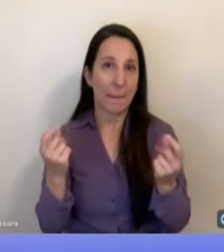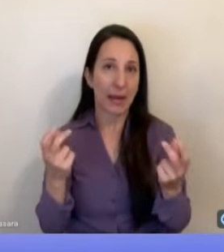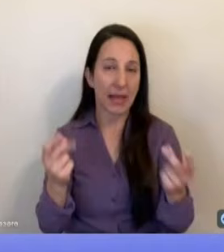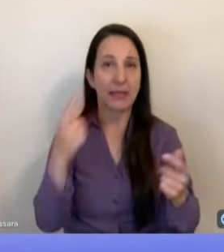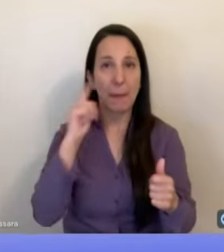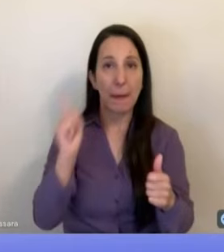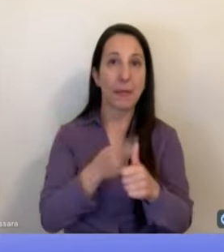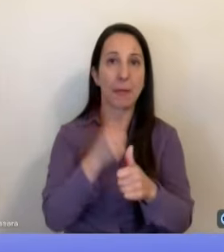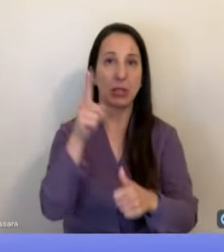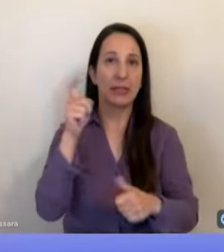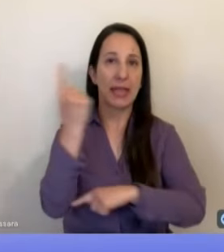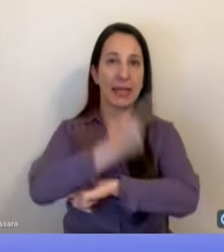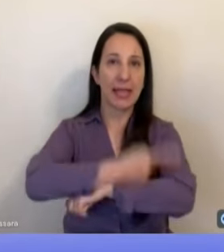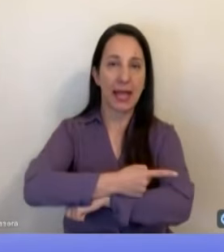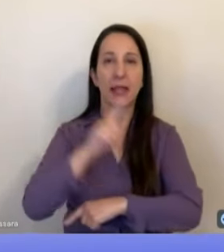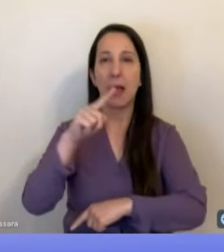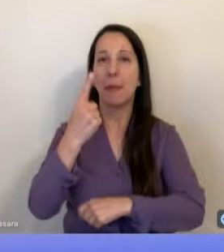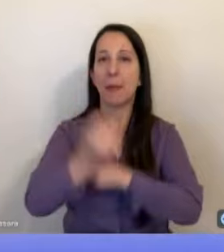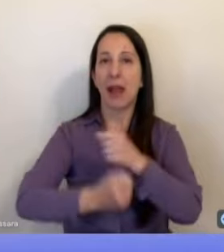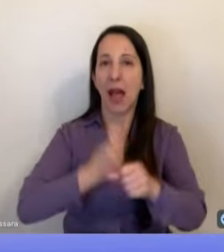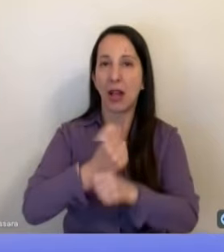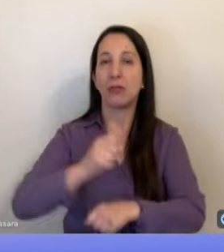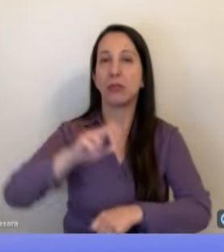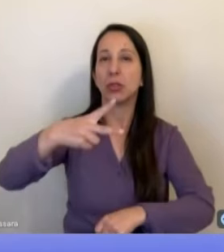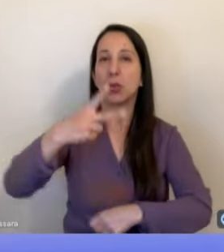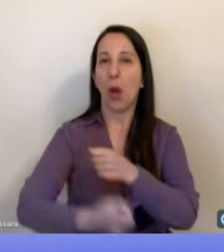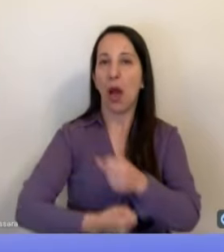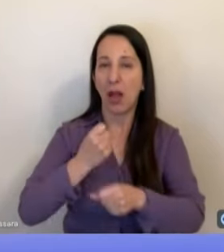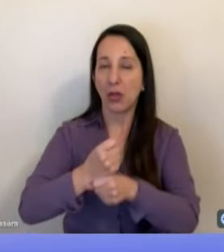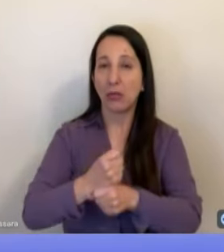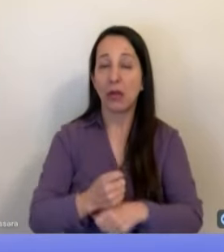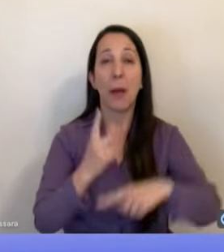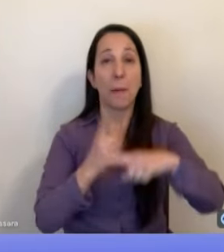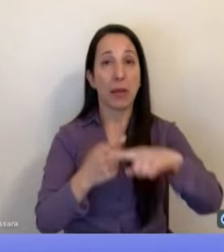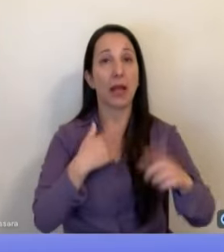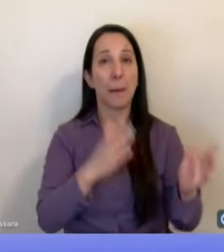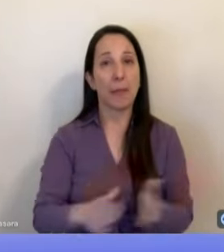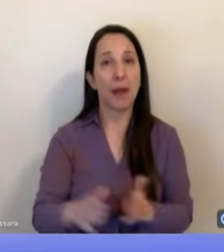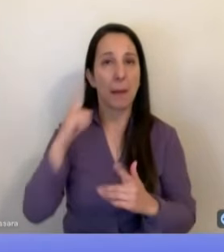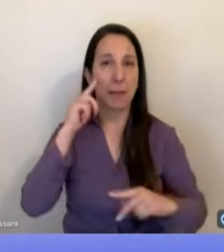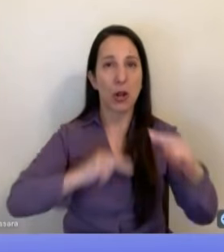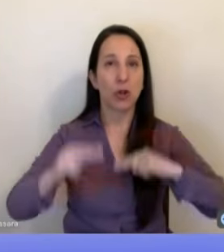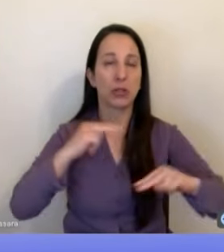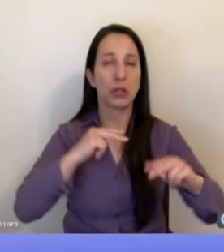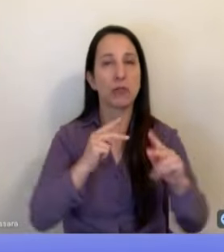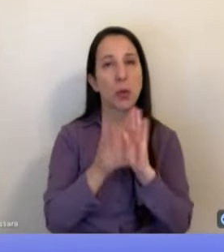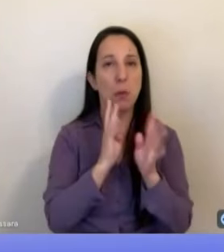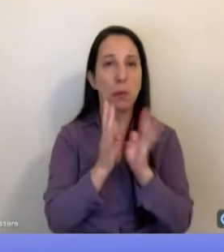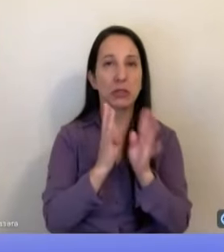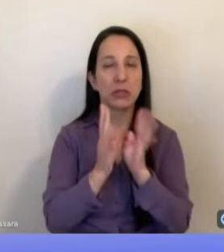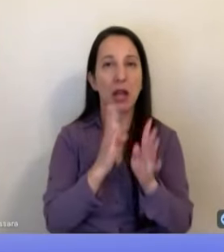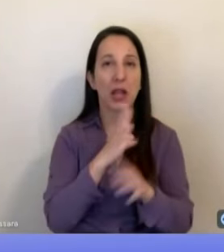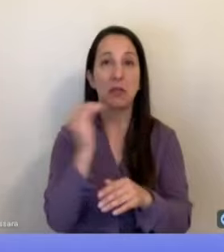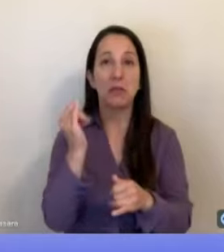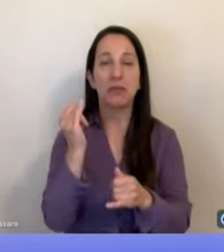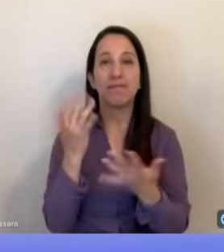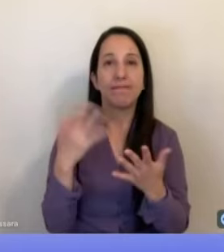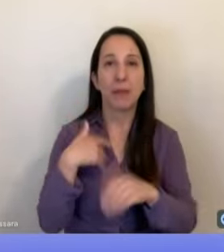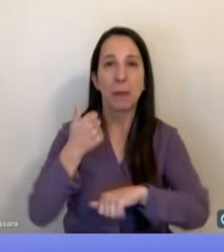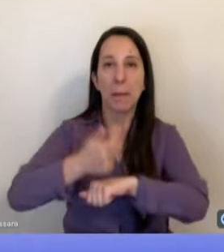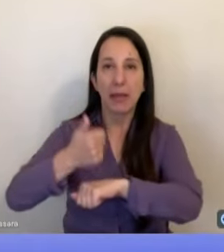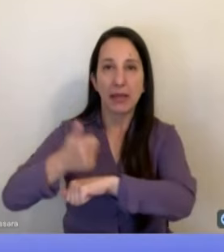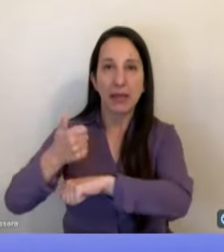para el primer año y el segundo año, y tenemos planes para negociar, conversar y terminar de implementar junto con los